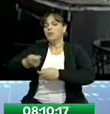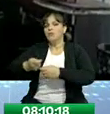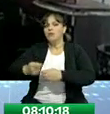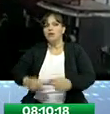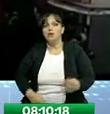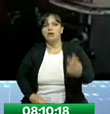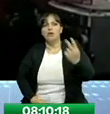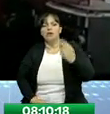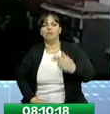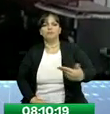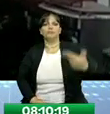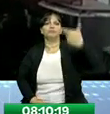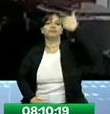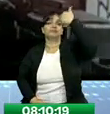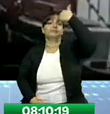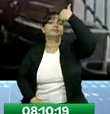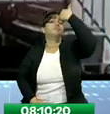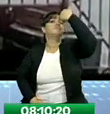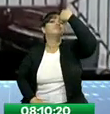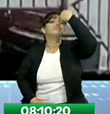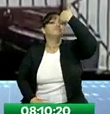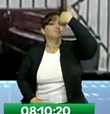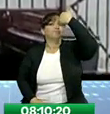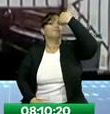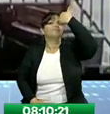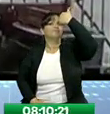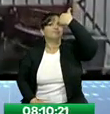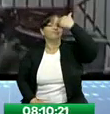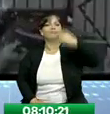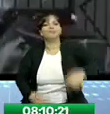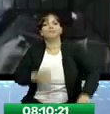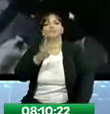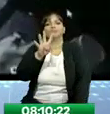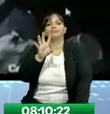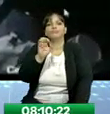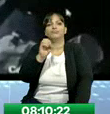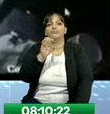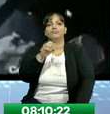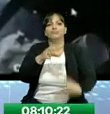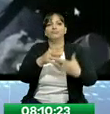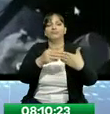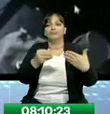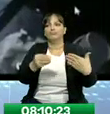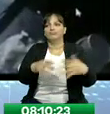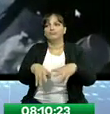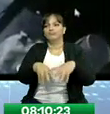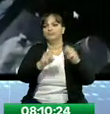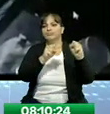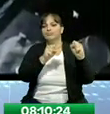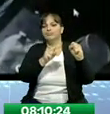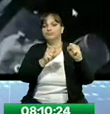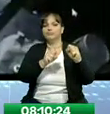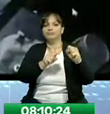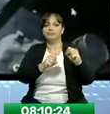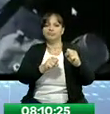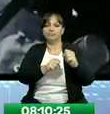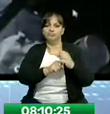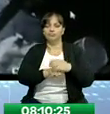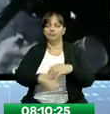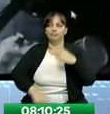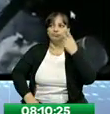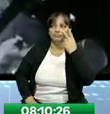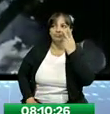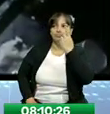le llevan los 400 dólares productos de la venta que qué terrible esta situación ahí estamos viendo cómo es estos delincuentes que